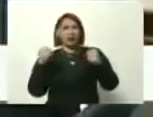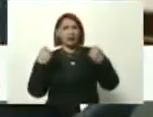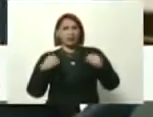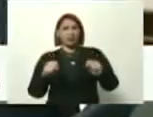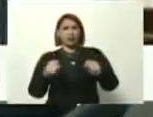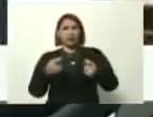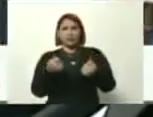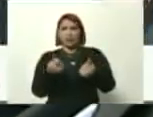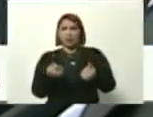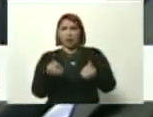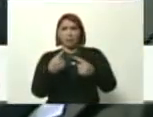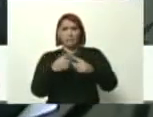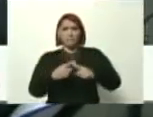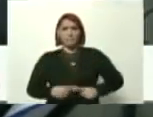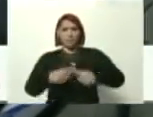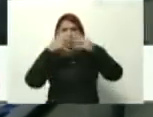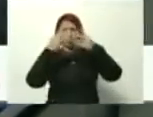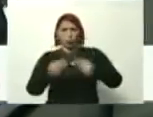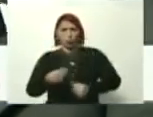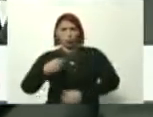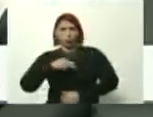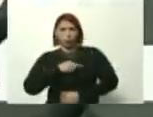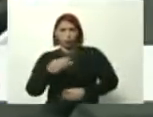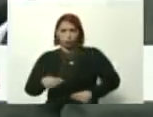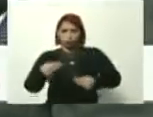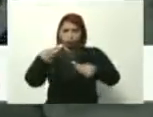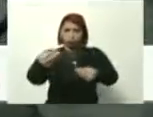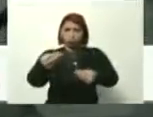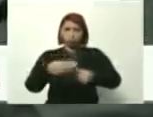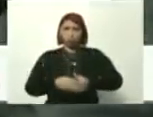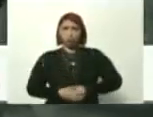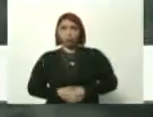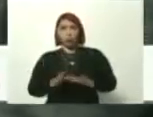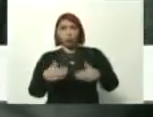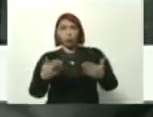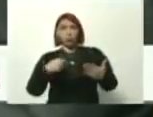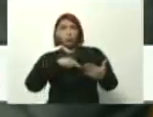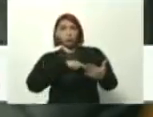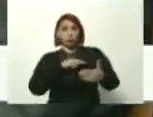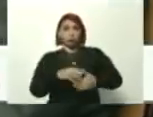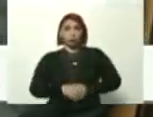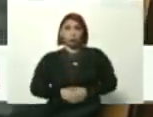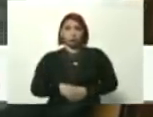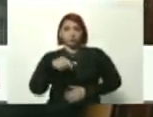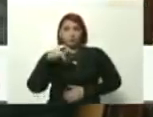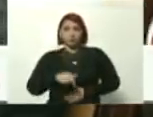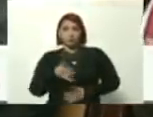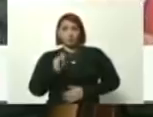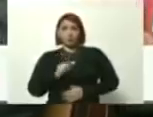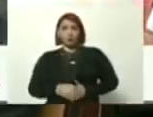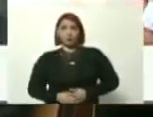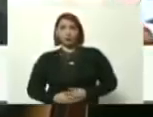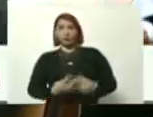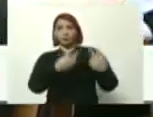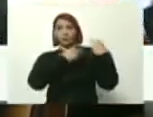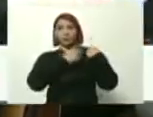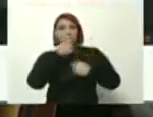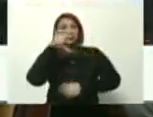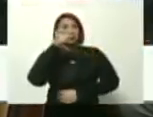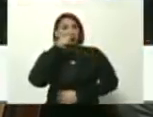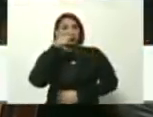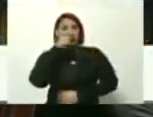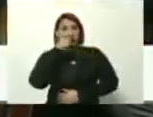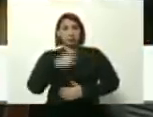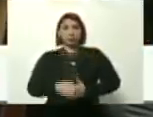presupuesto que hemos venido a presentar. Cuando nosotros, y aquí está el jefe del Observatorio de las